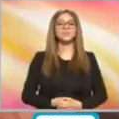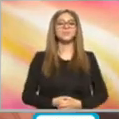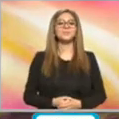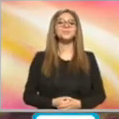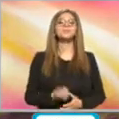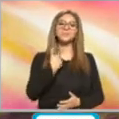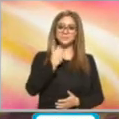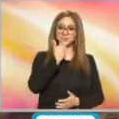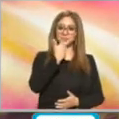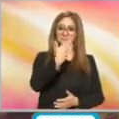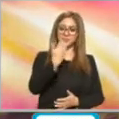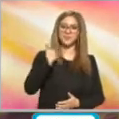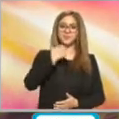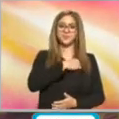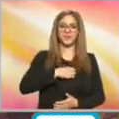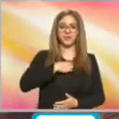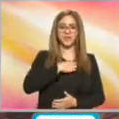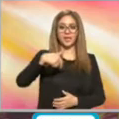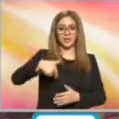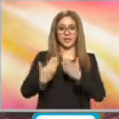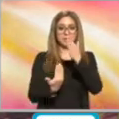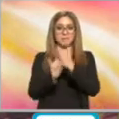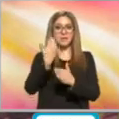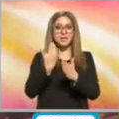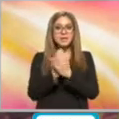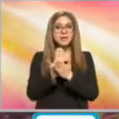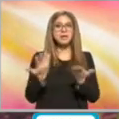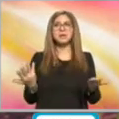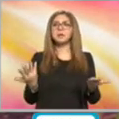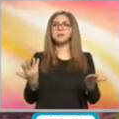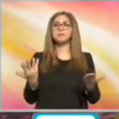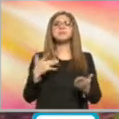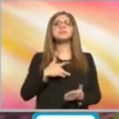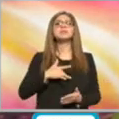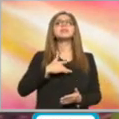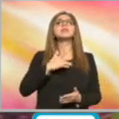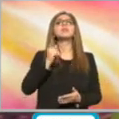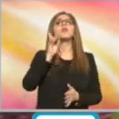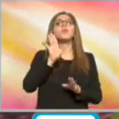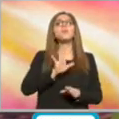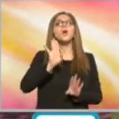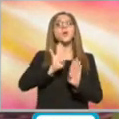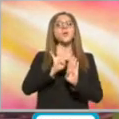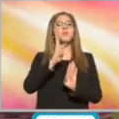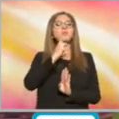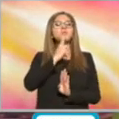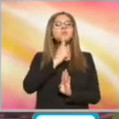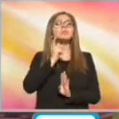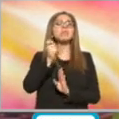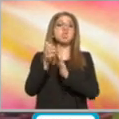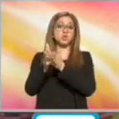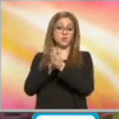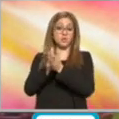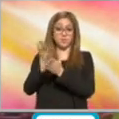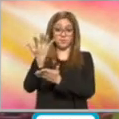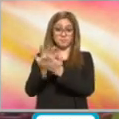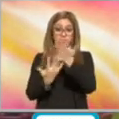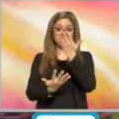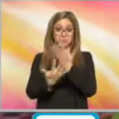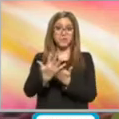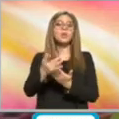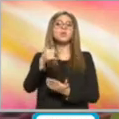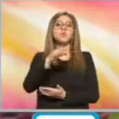muy contenta aquí. Una mañana muy dulce. Sí. Sí, cómo Porque no. los chocolates artesanales, una manera estupenda de